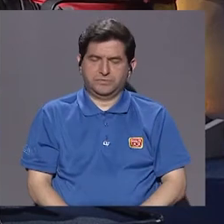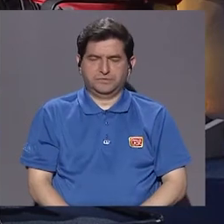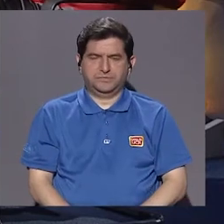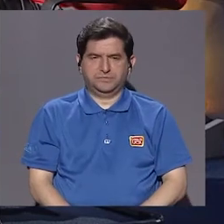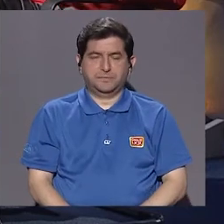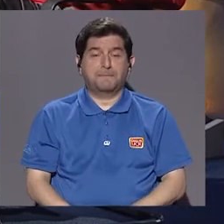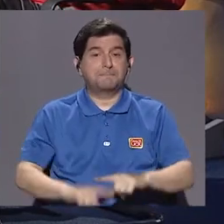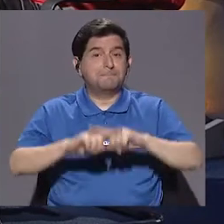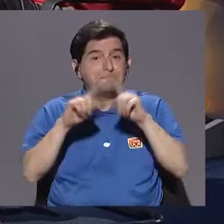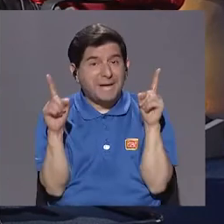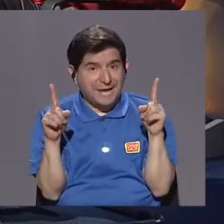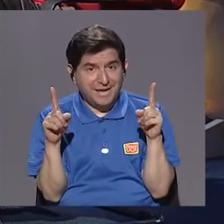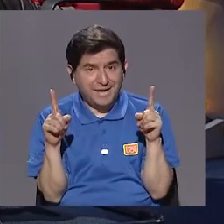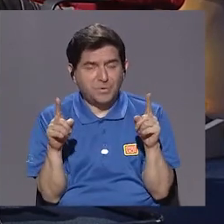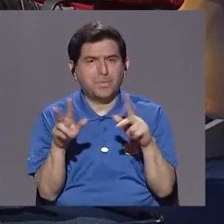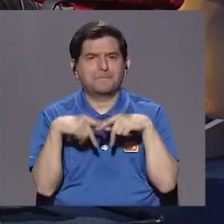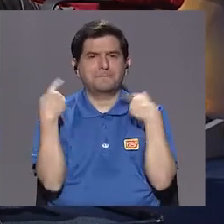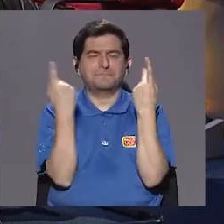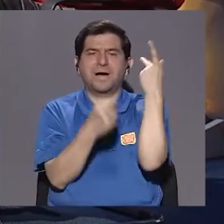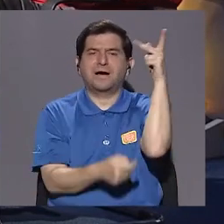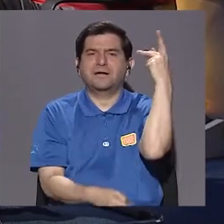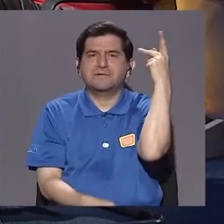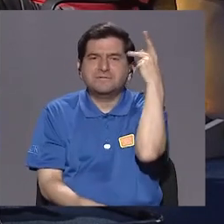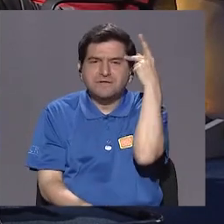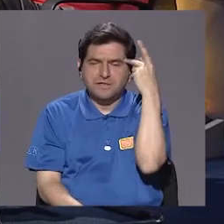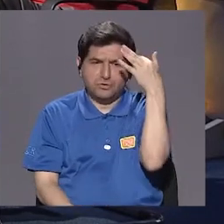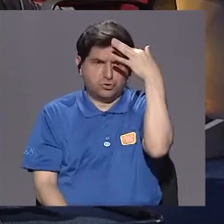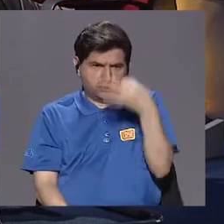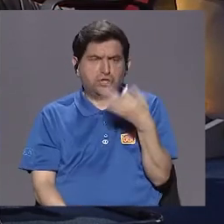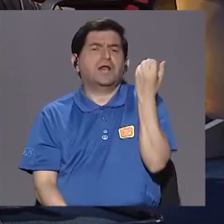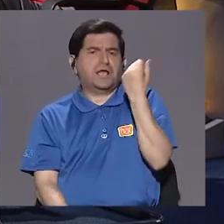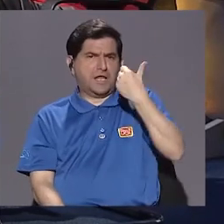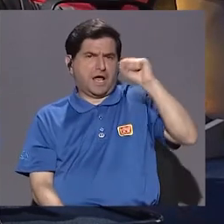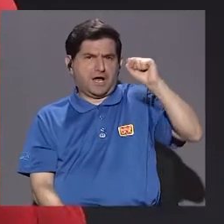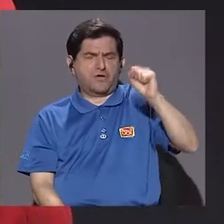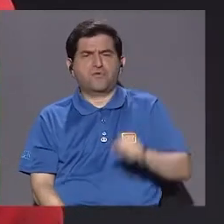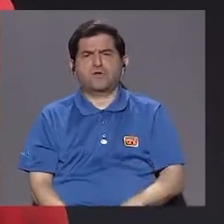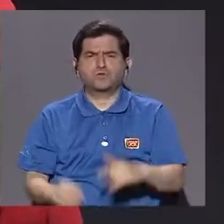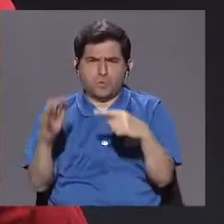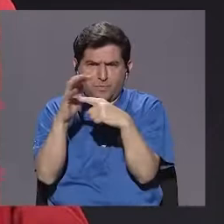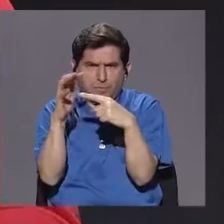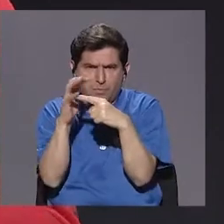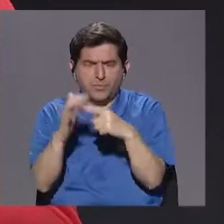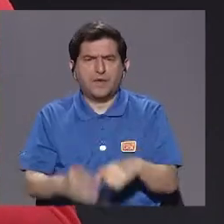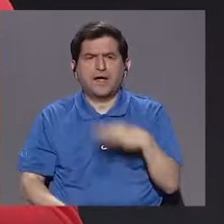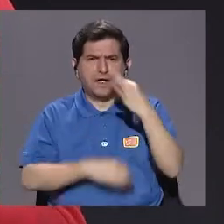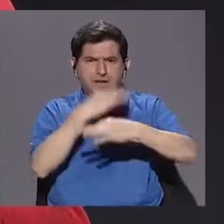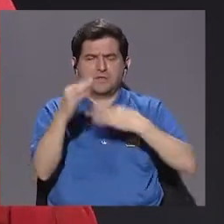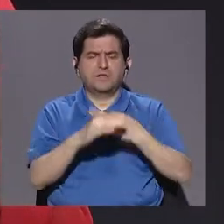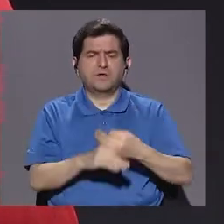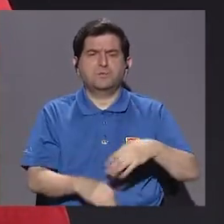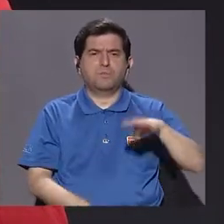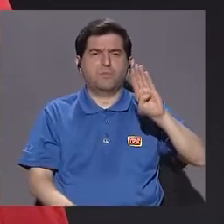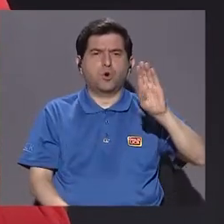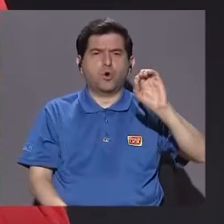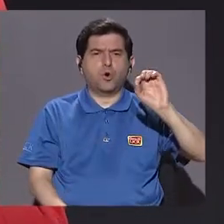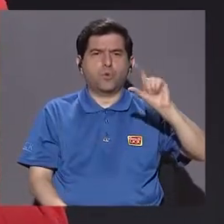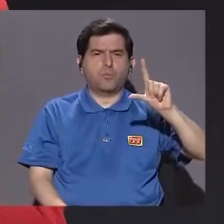pero eran partidos políticos que aunque creían en la revolución proletaria de la revolución un tipo bolchevique